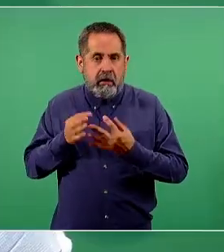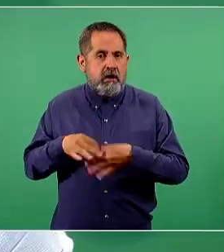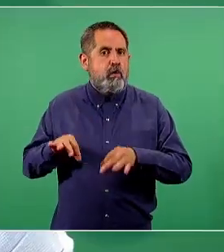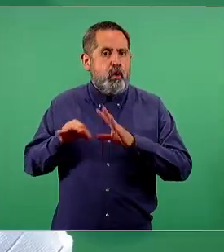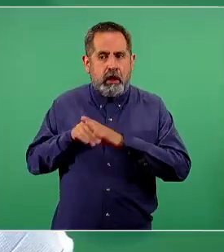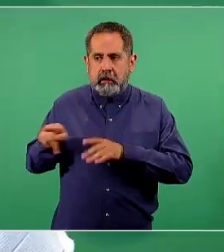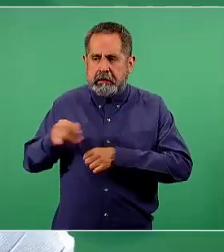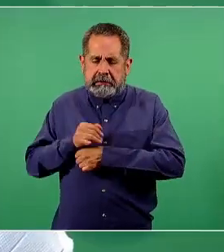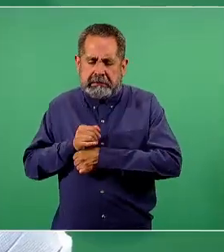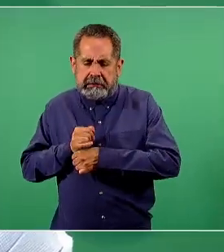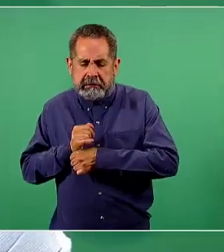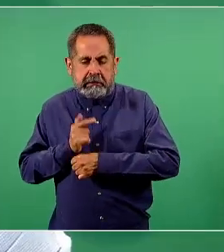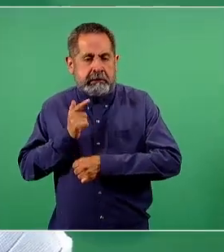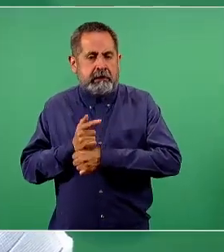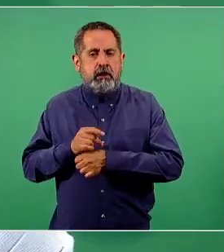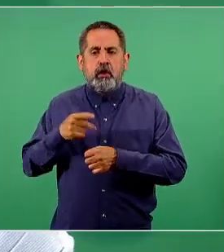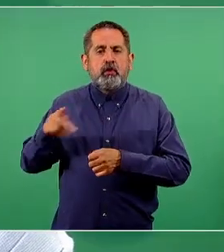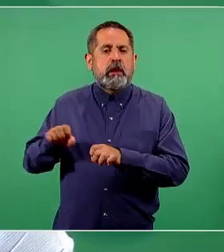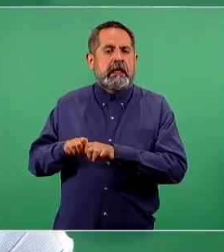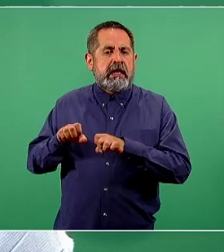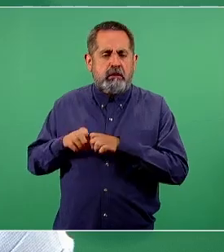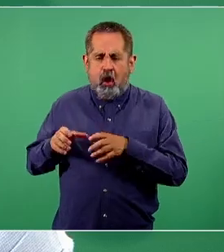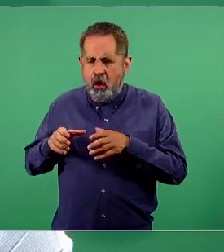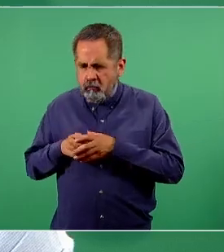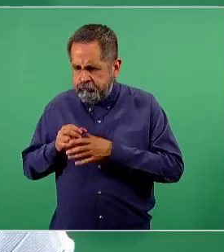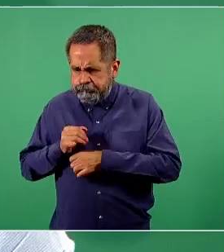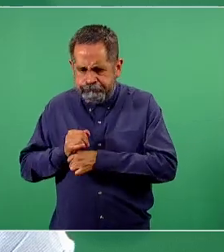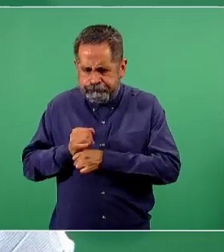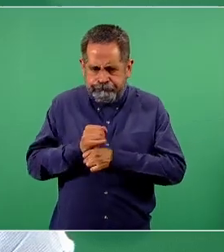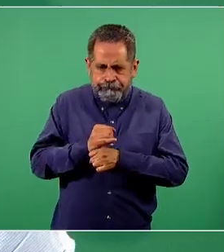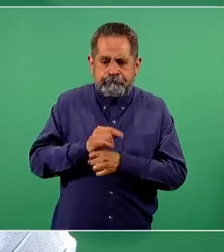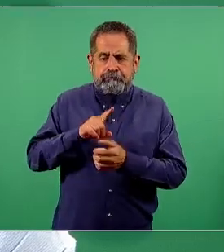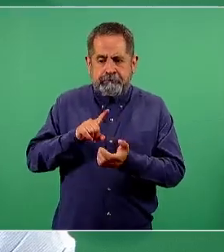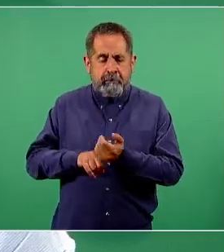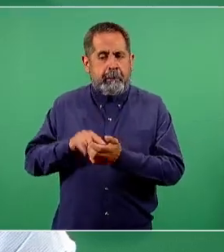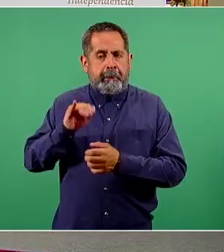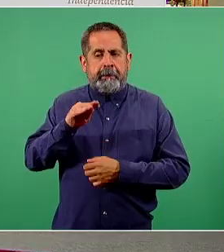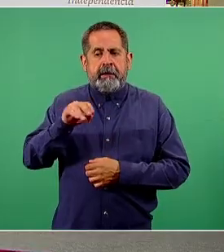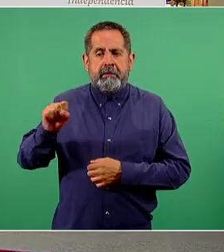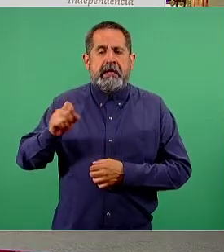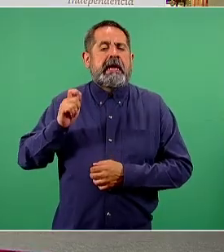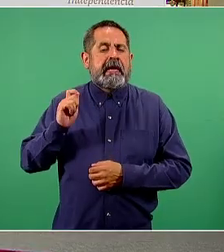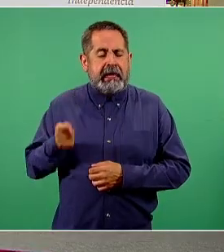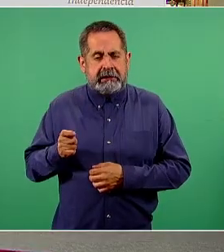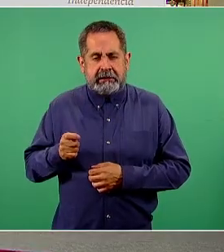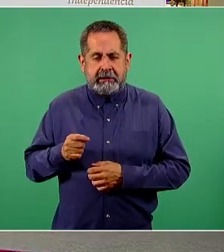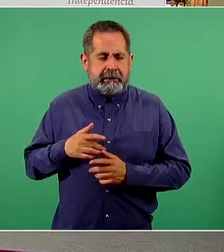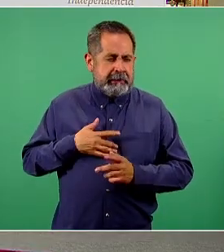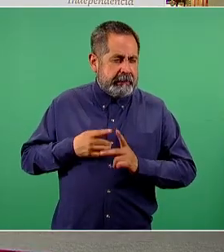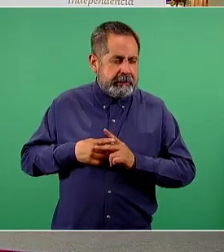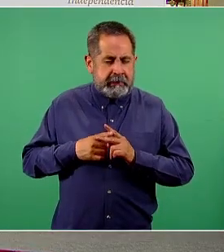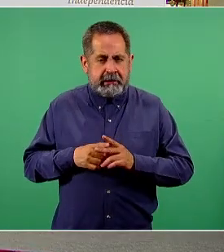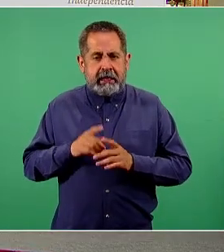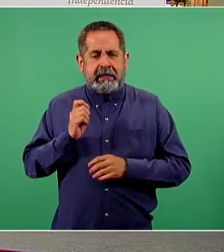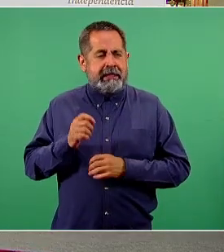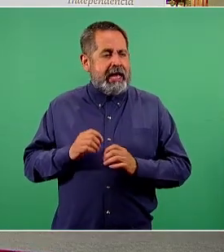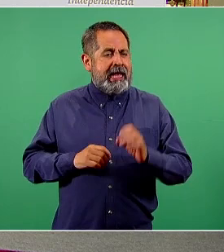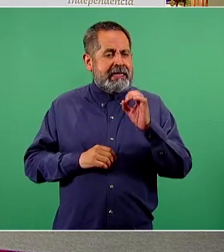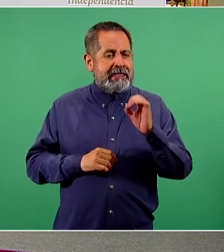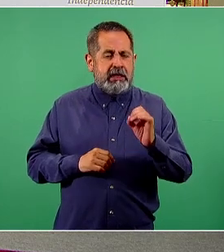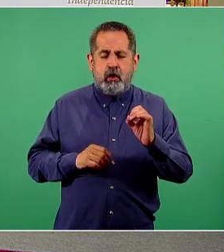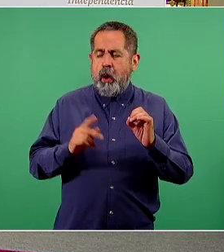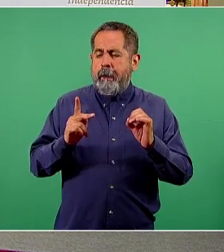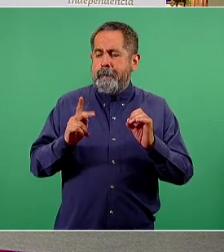realizó él y su equipo en el Seguro Social, que es una estimación de la cero prevalencia